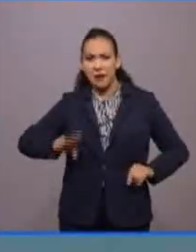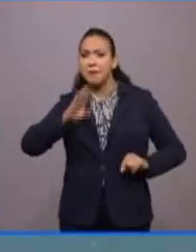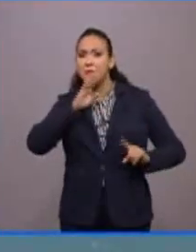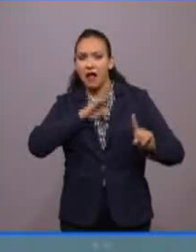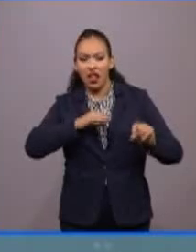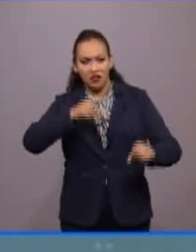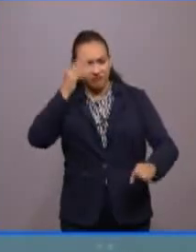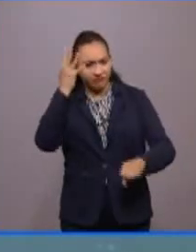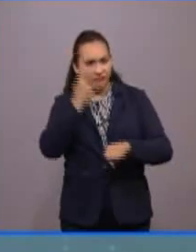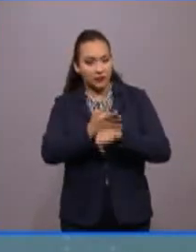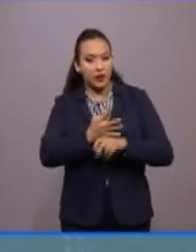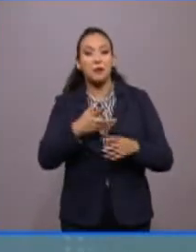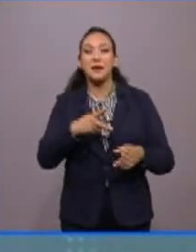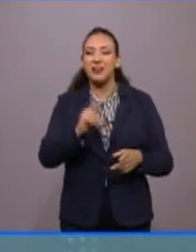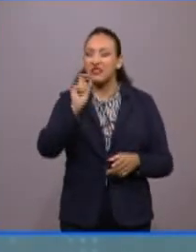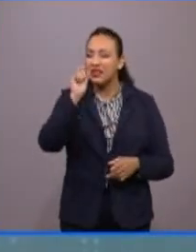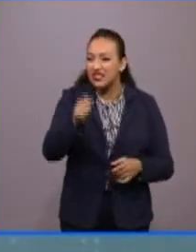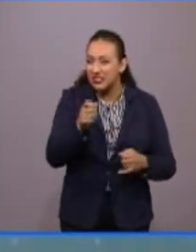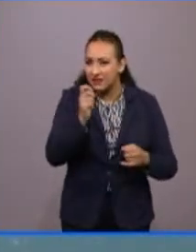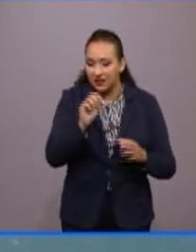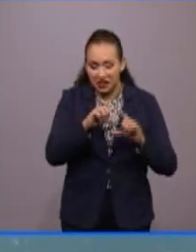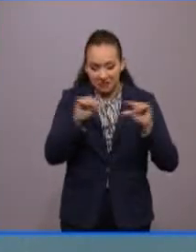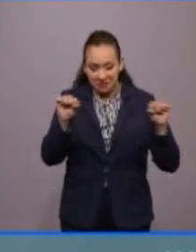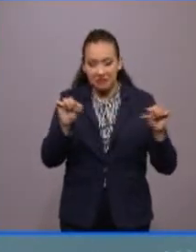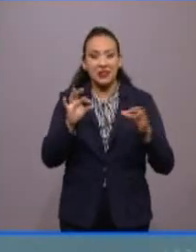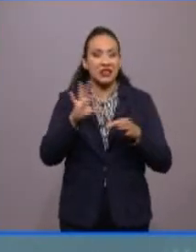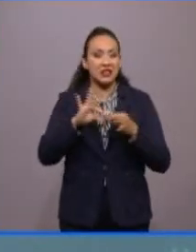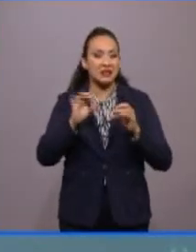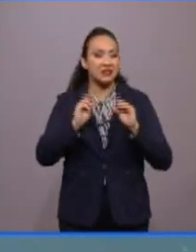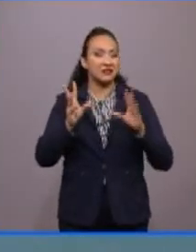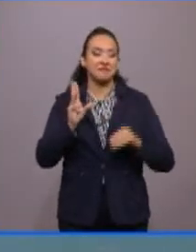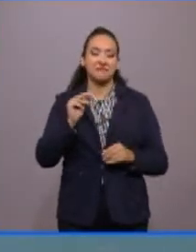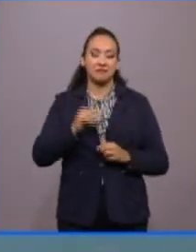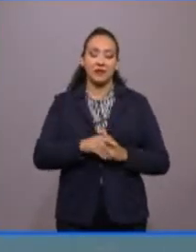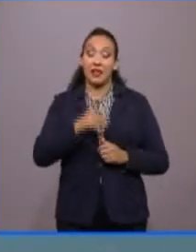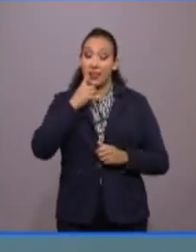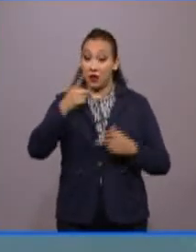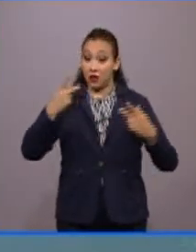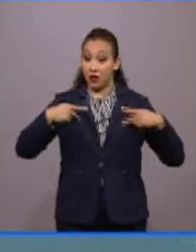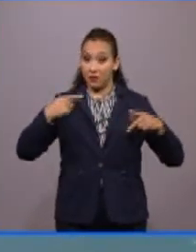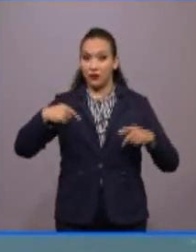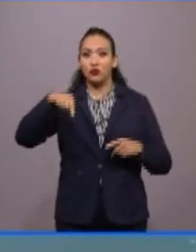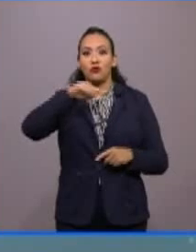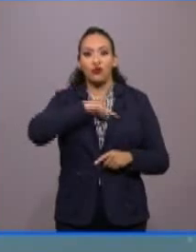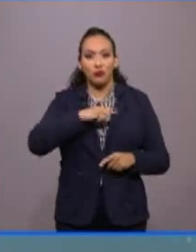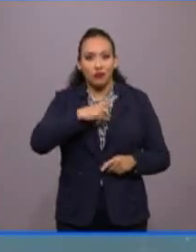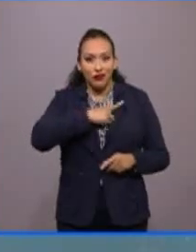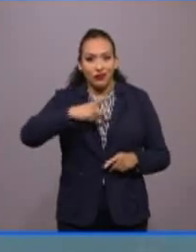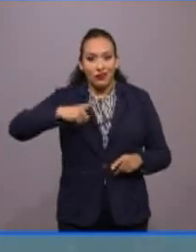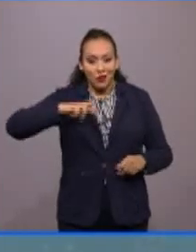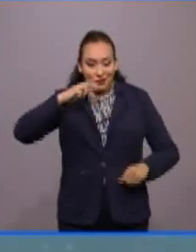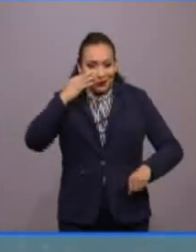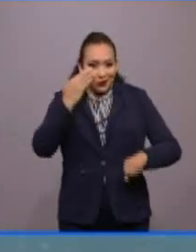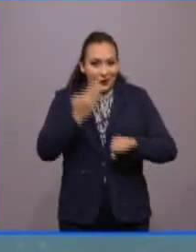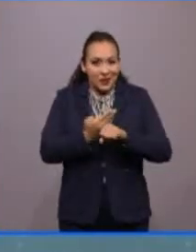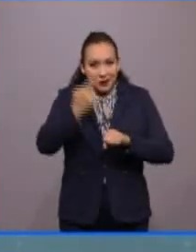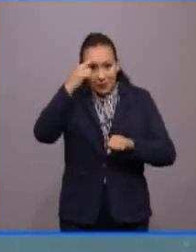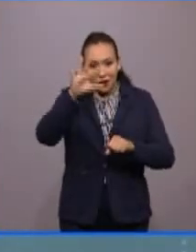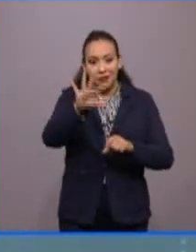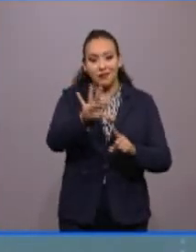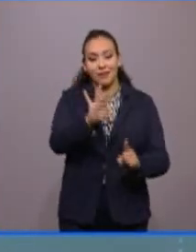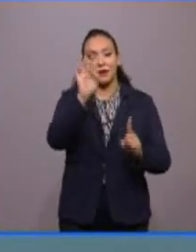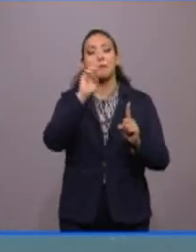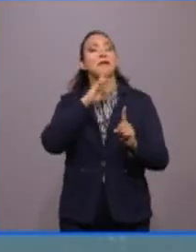se ha definido a qué se refiere esto último. Indicó que como sociedad tendríamos que aspirar a tener a las mejores personas